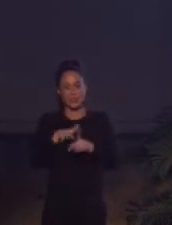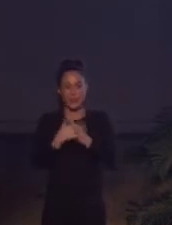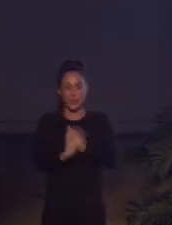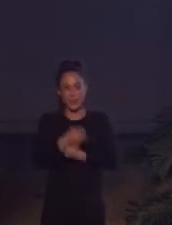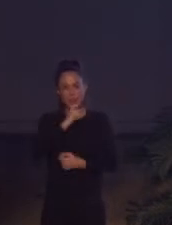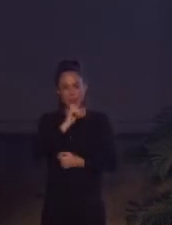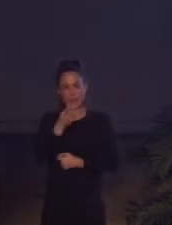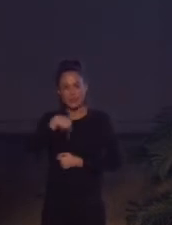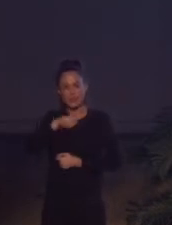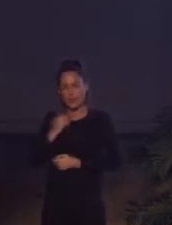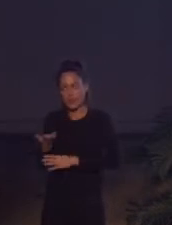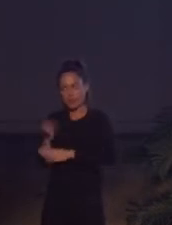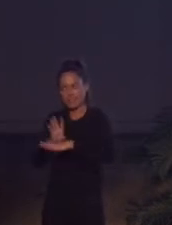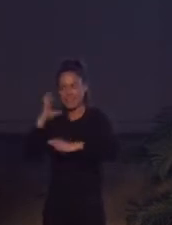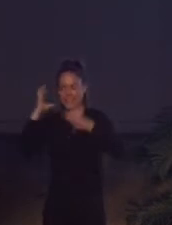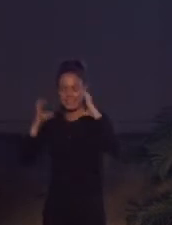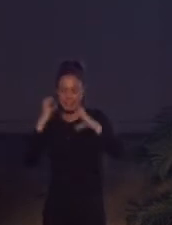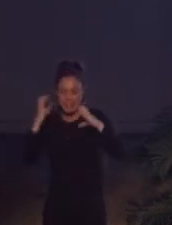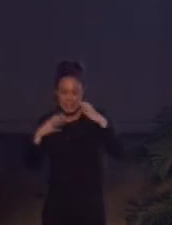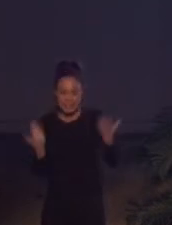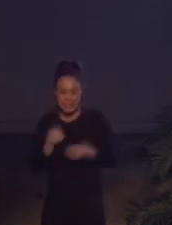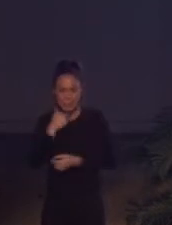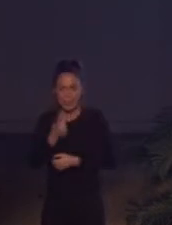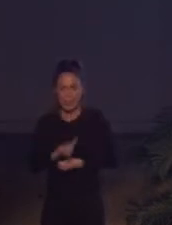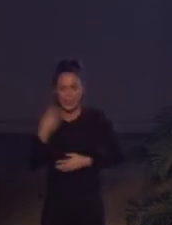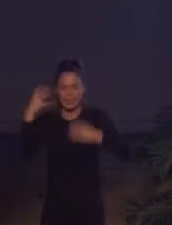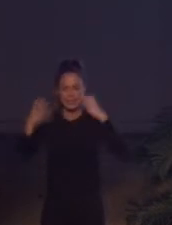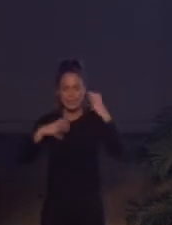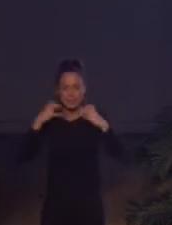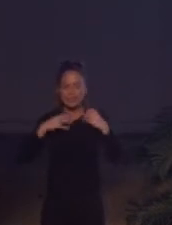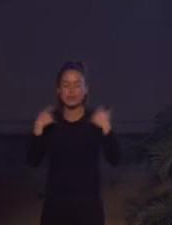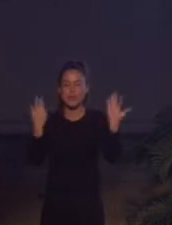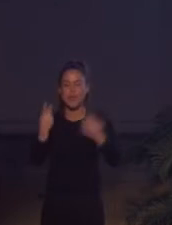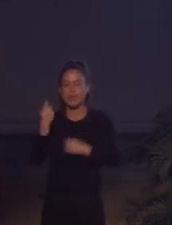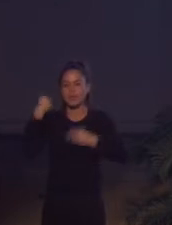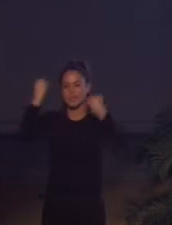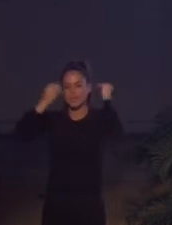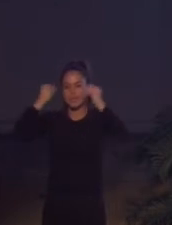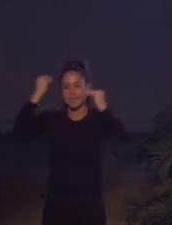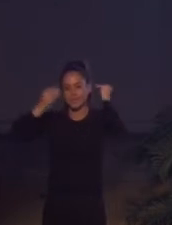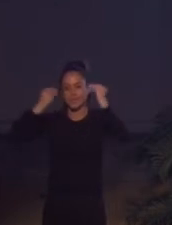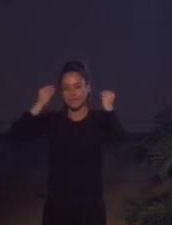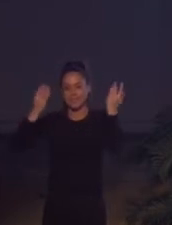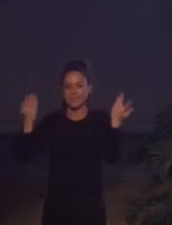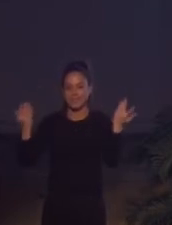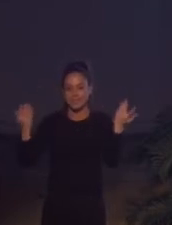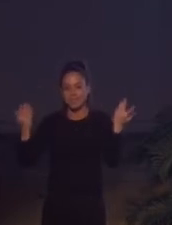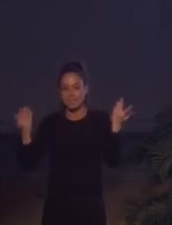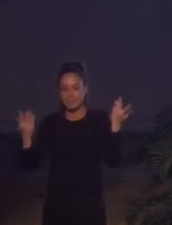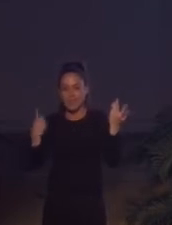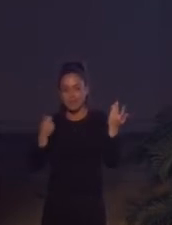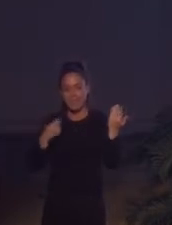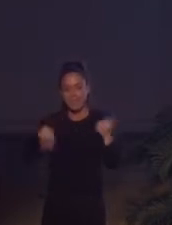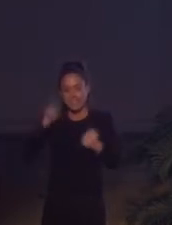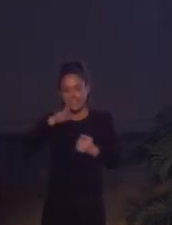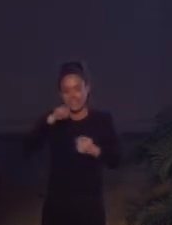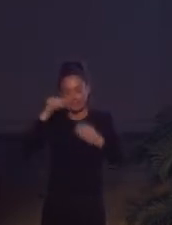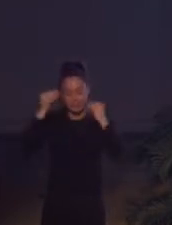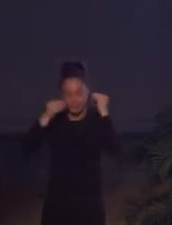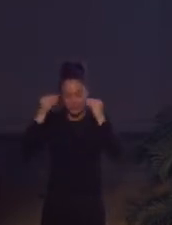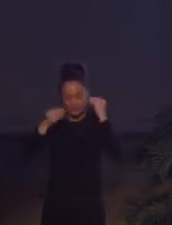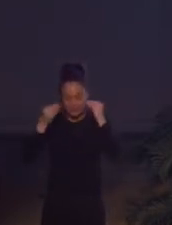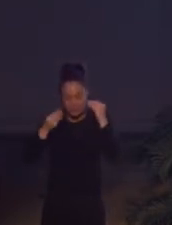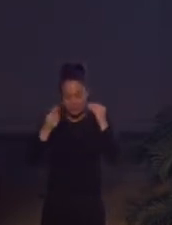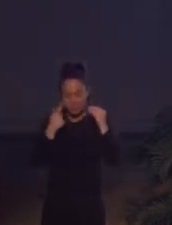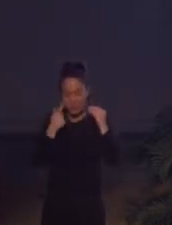Eta beti horregatik ere, uste dut, ba, egon behar dela hausnarketa ideologiko bat eta errebisio bat denbora guztian, ba,